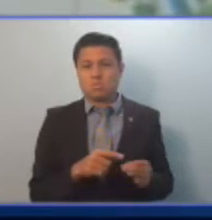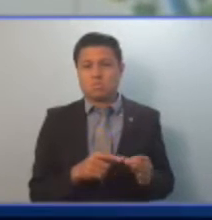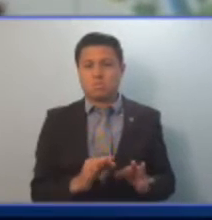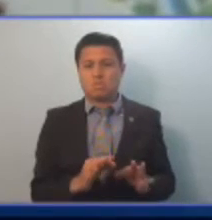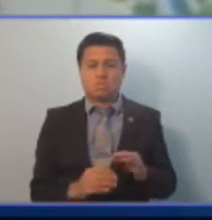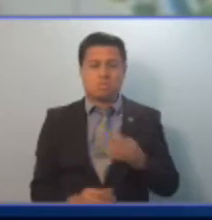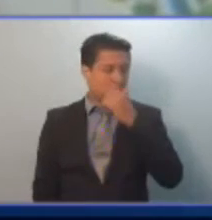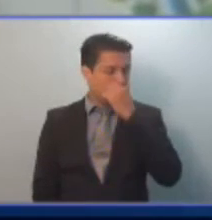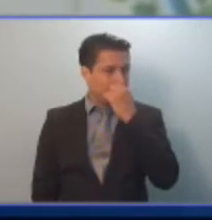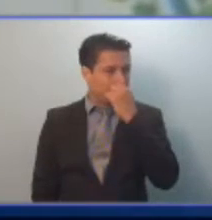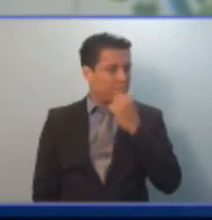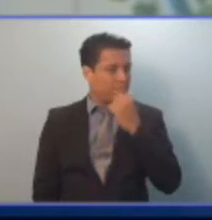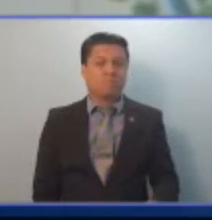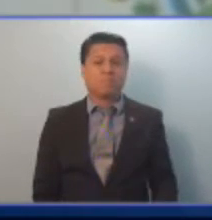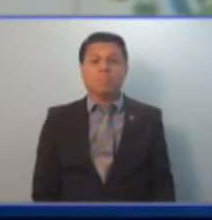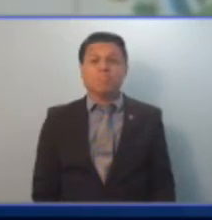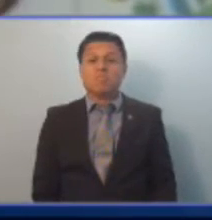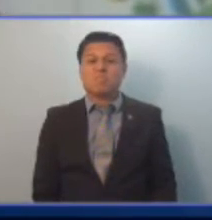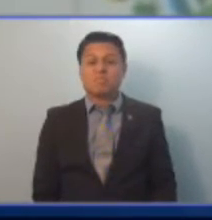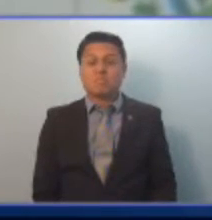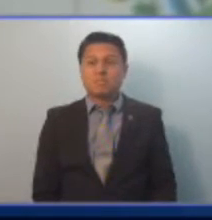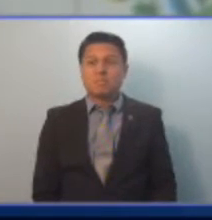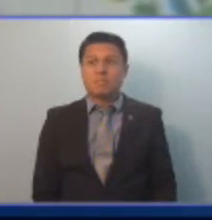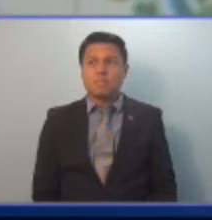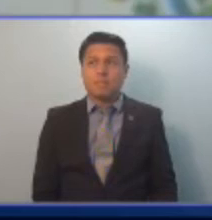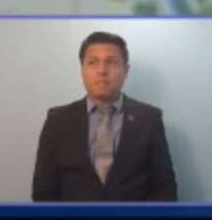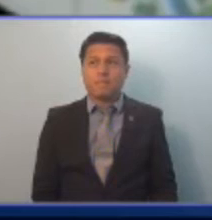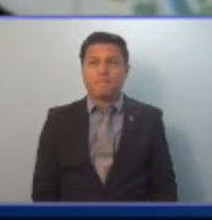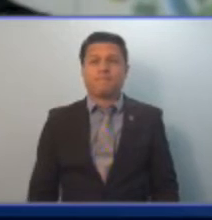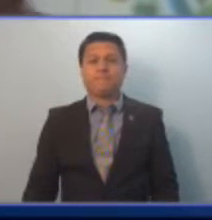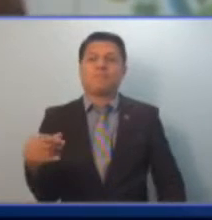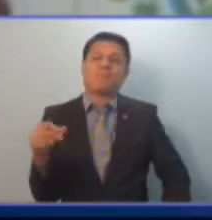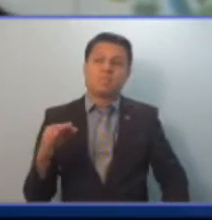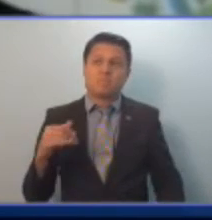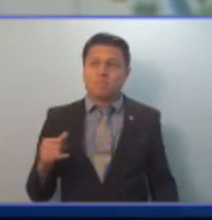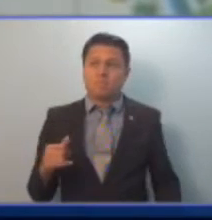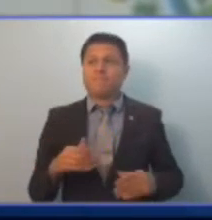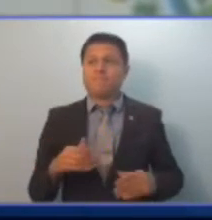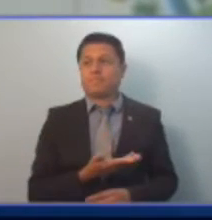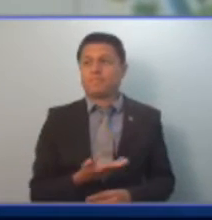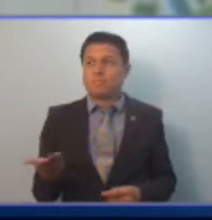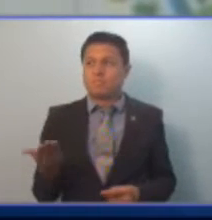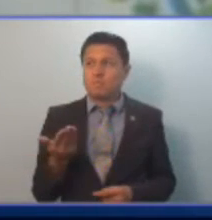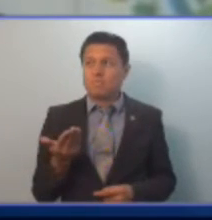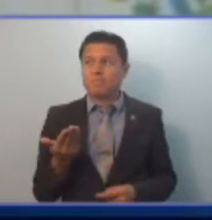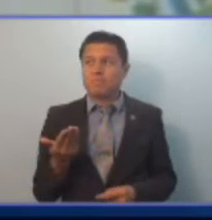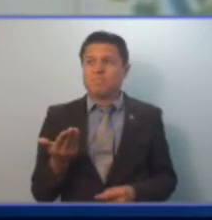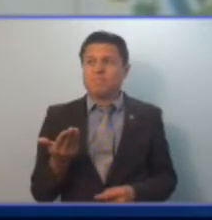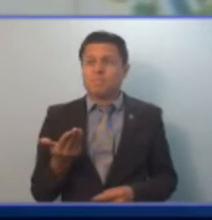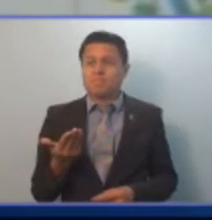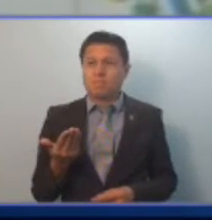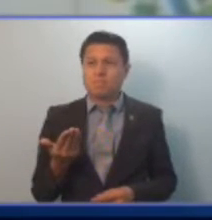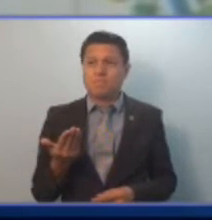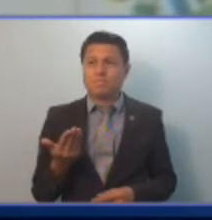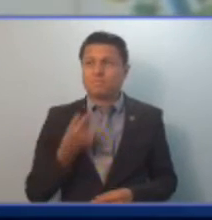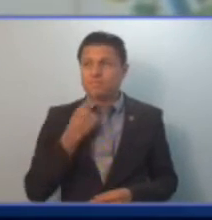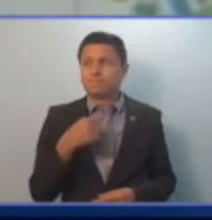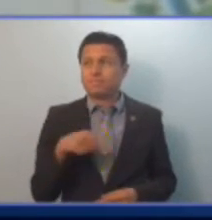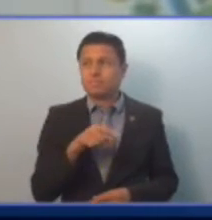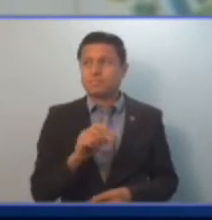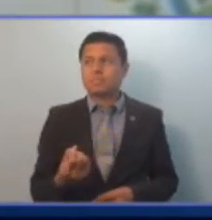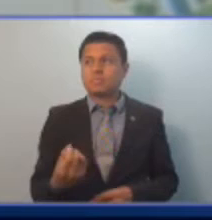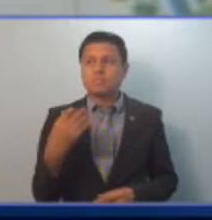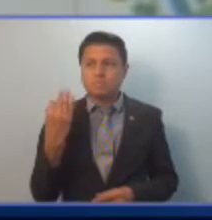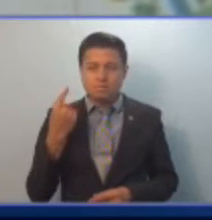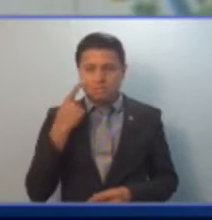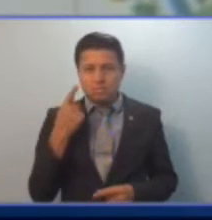es decir, no creo en la tirantez de las cosas. Yo creo que hay que